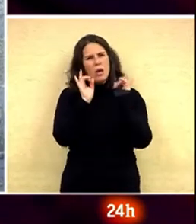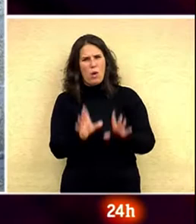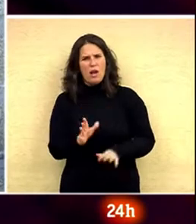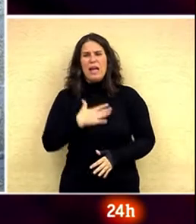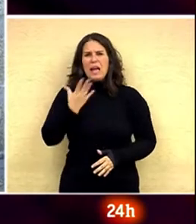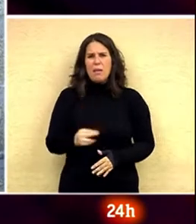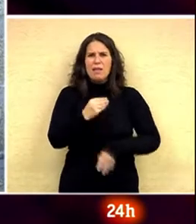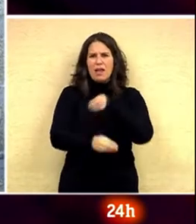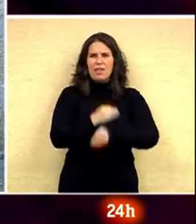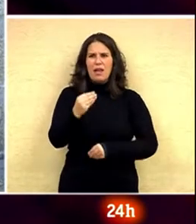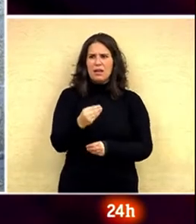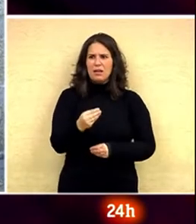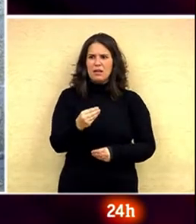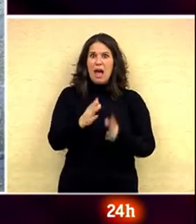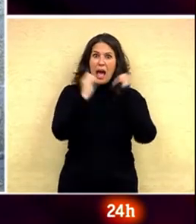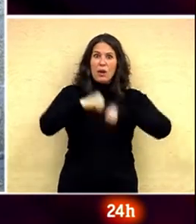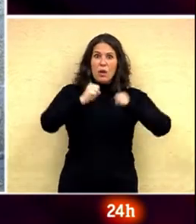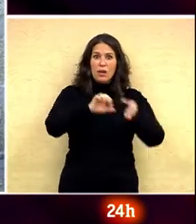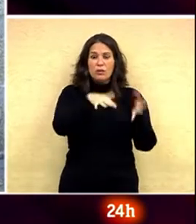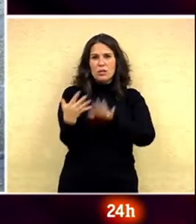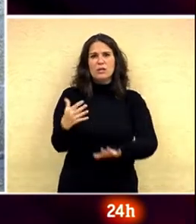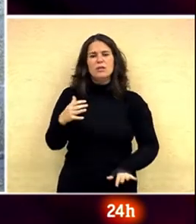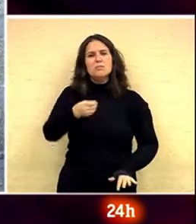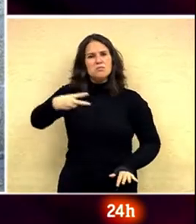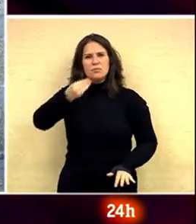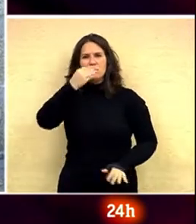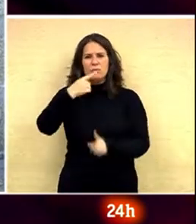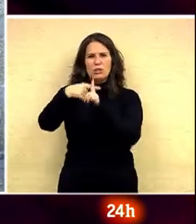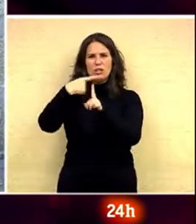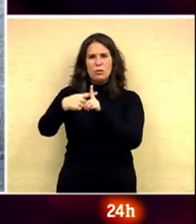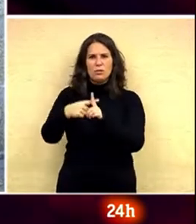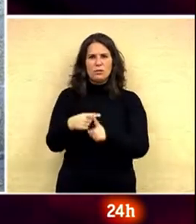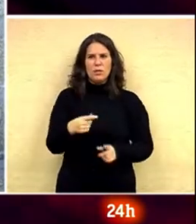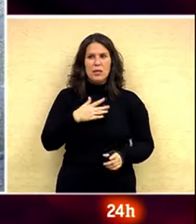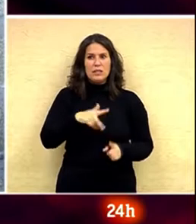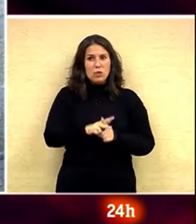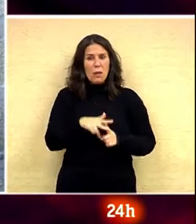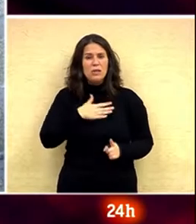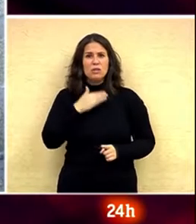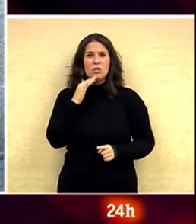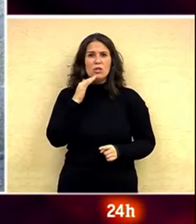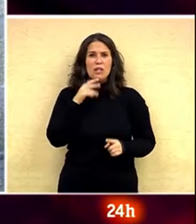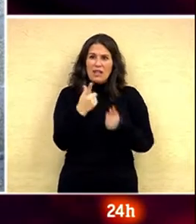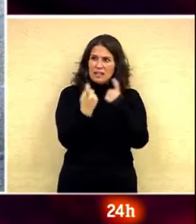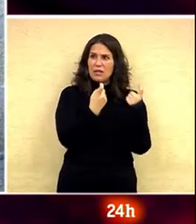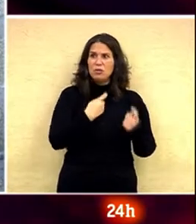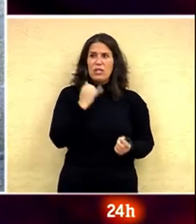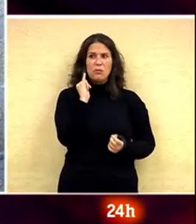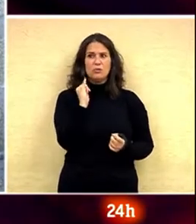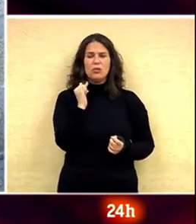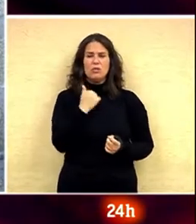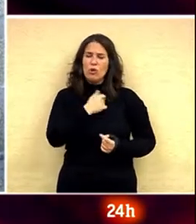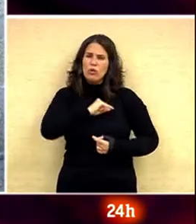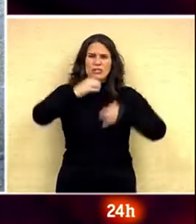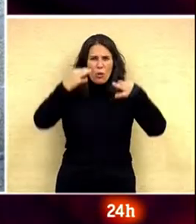seamos capaces de hacer fructíferos esos acuerdos de base. Tenemos los instrumentos necesarios y